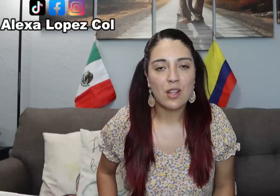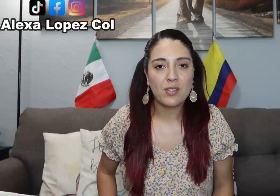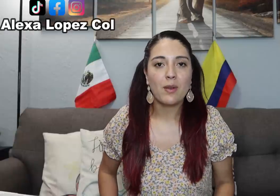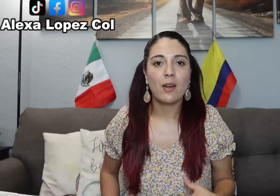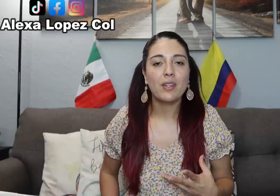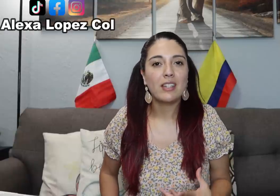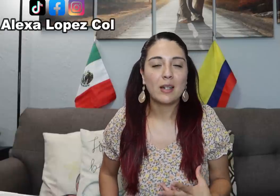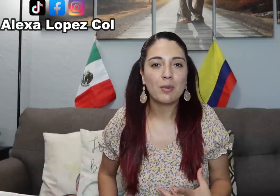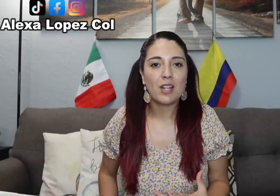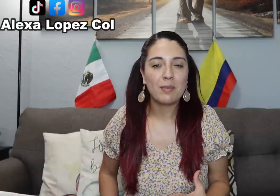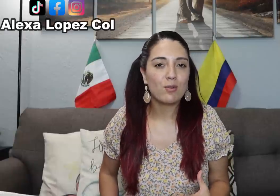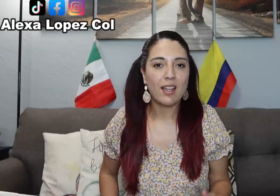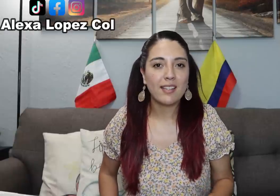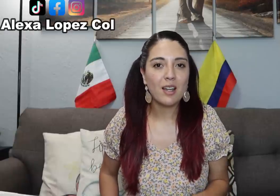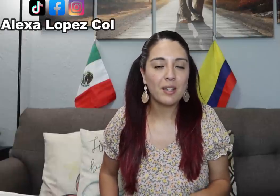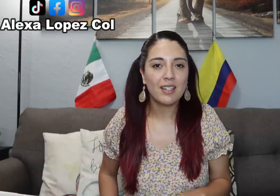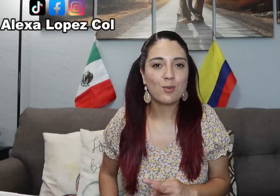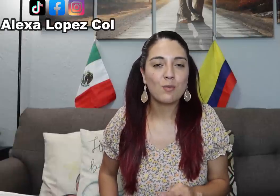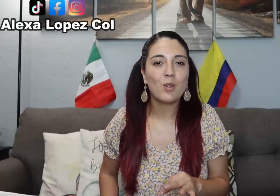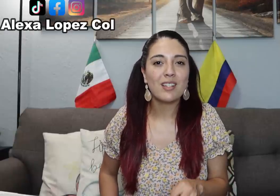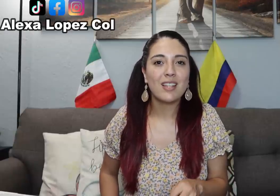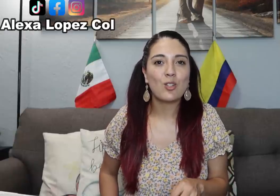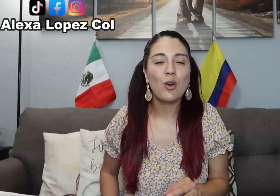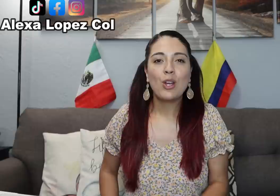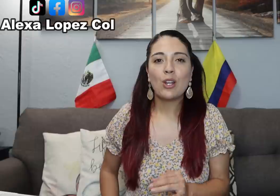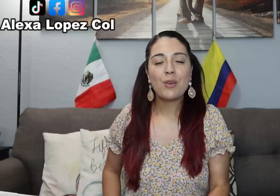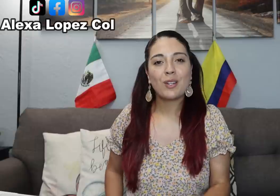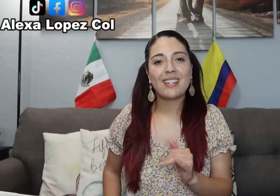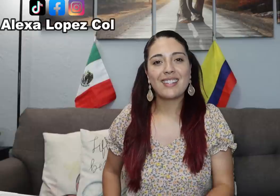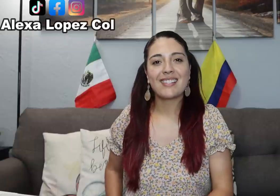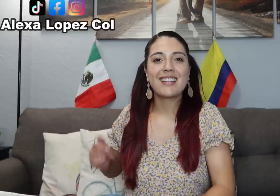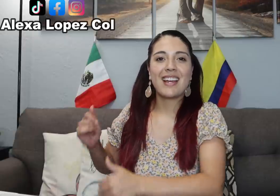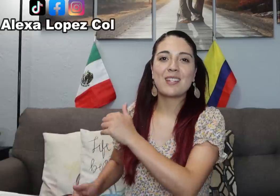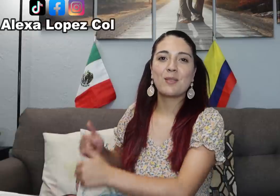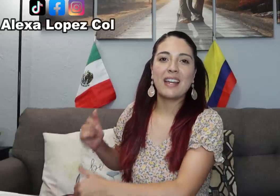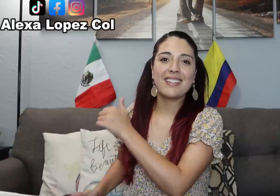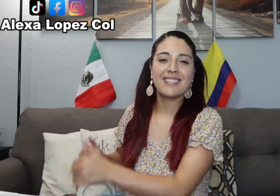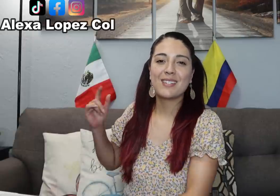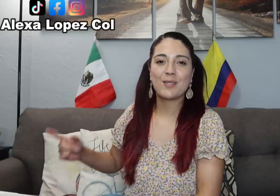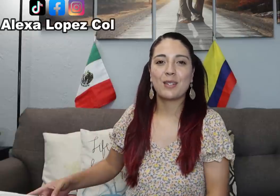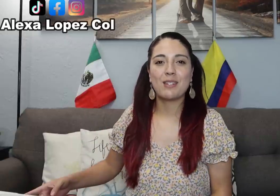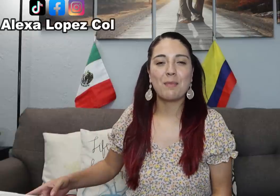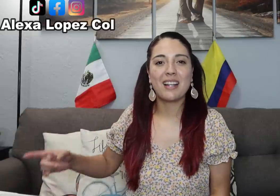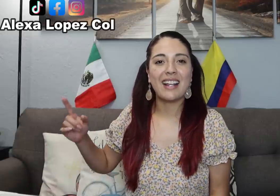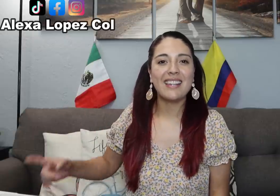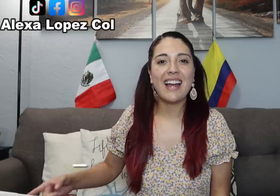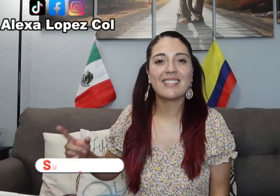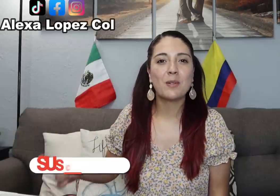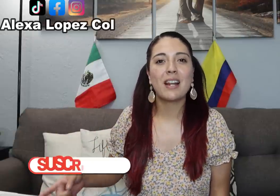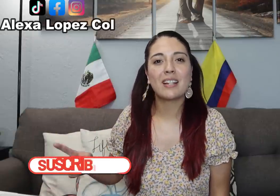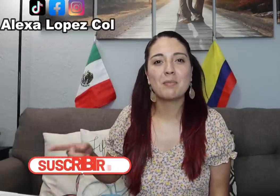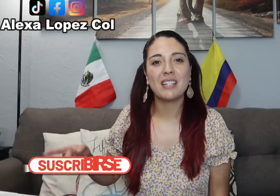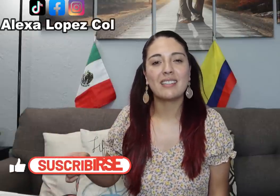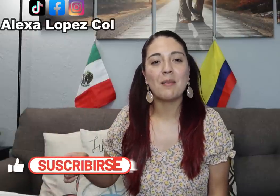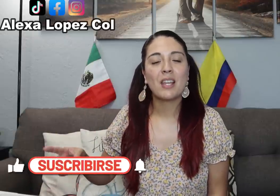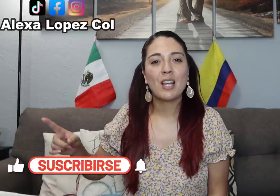les está gustando este video y quieren apoyarme, ustedes ya saben, esto es muy sencillo. Lo único que tienen que hacer es dejar su like, suscribirse a mi canal y a